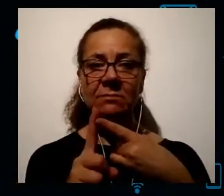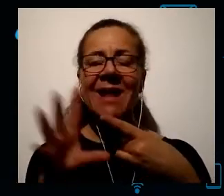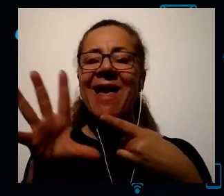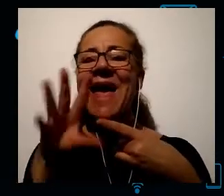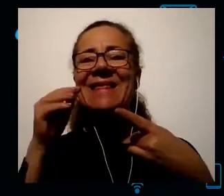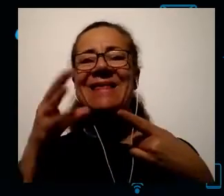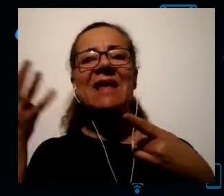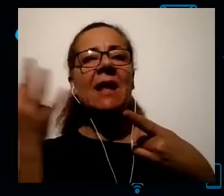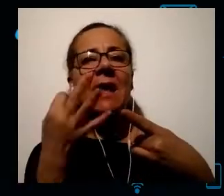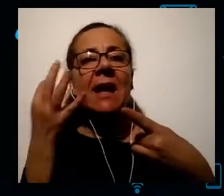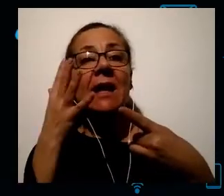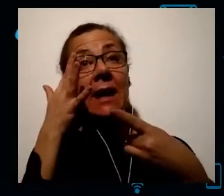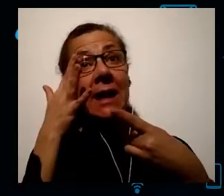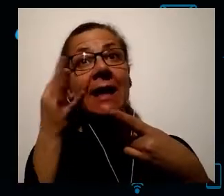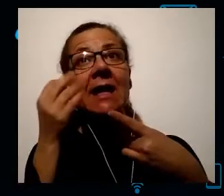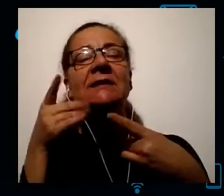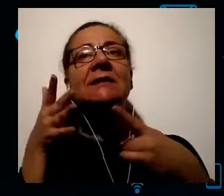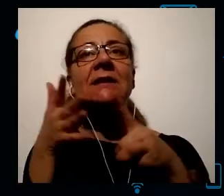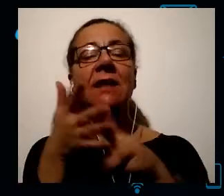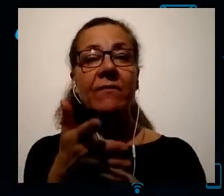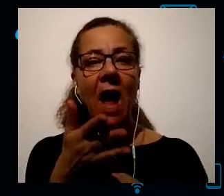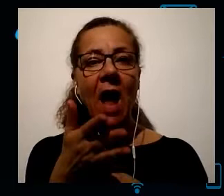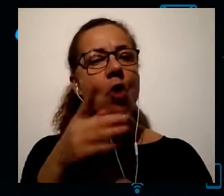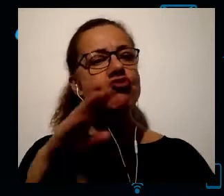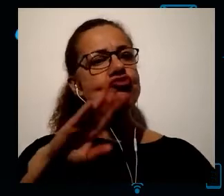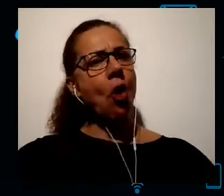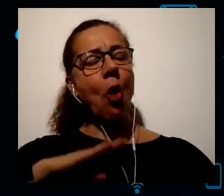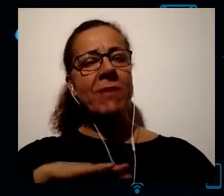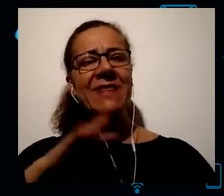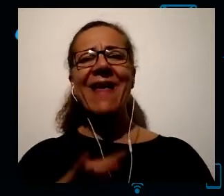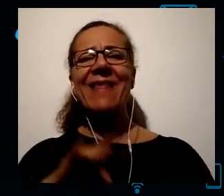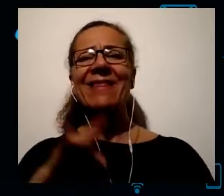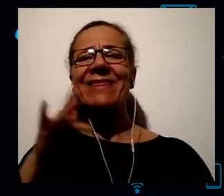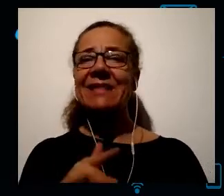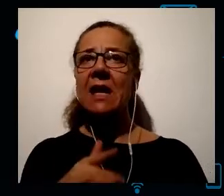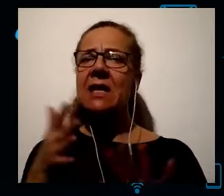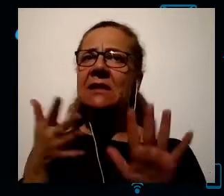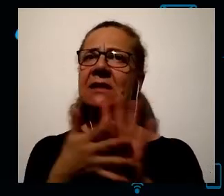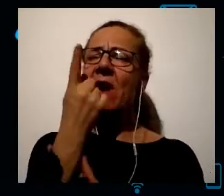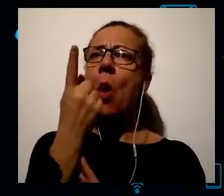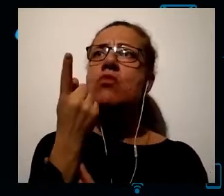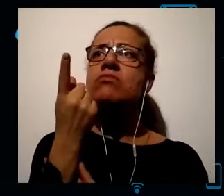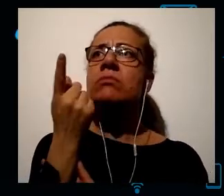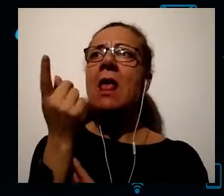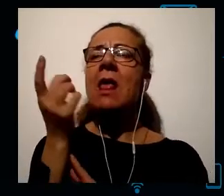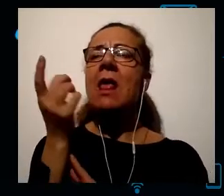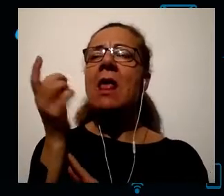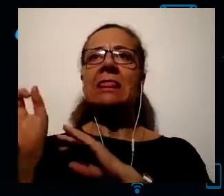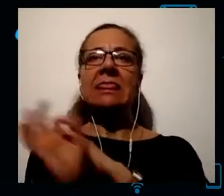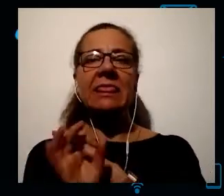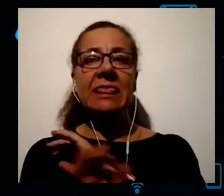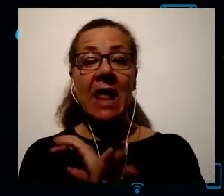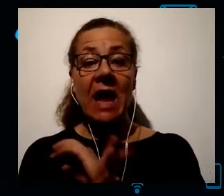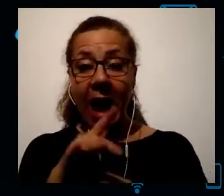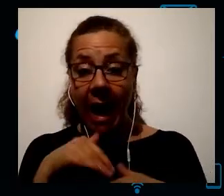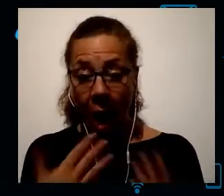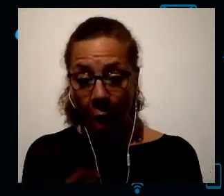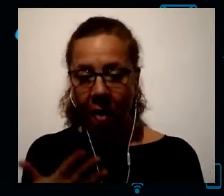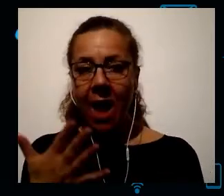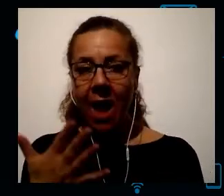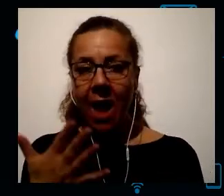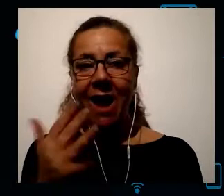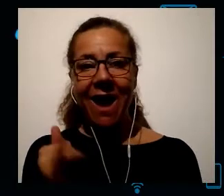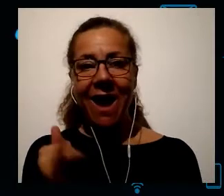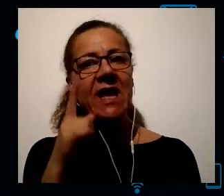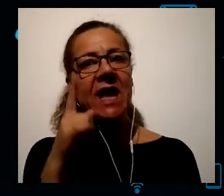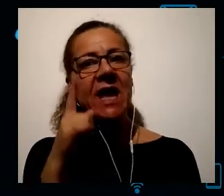la competencia digital y entenderla como una tarea que tenemos entre manos ahora y es una tarea para el